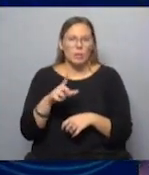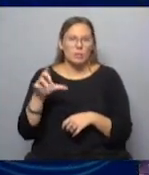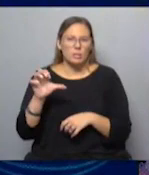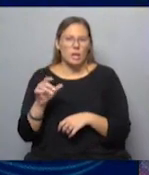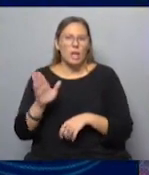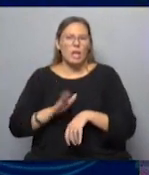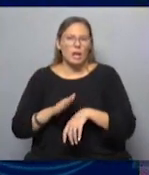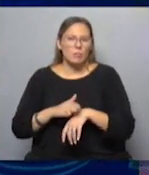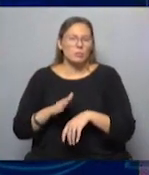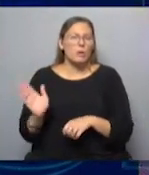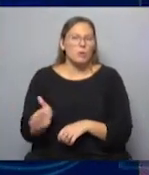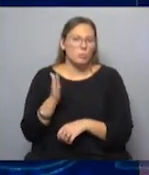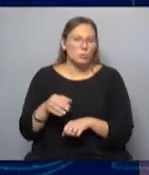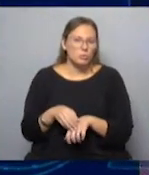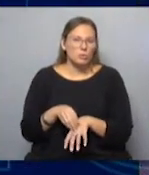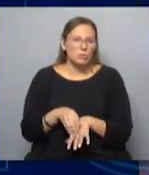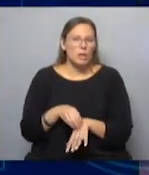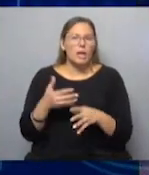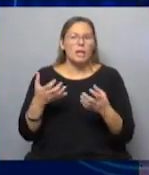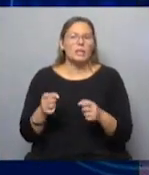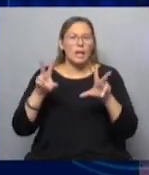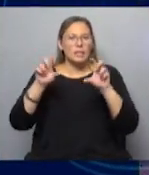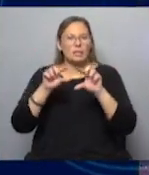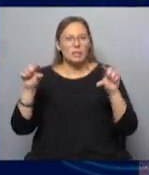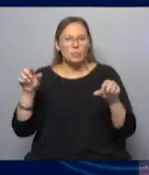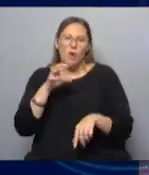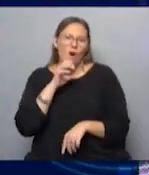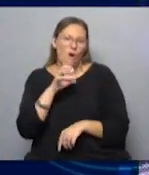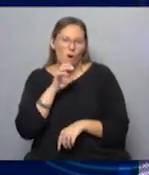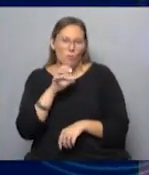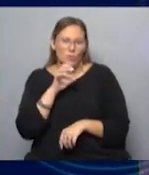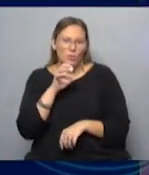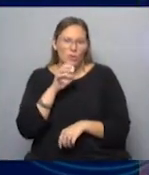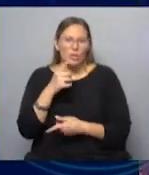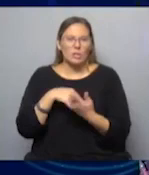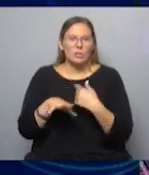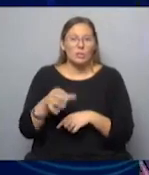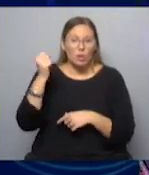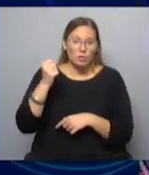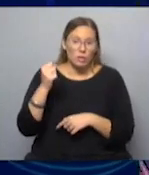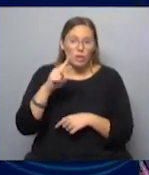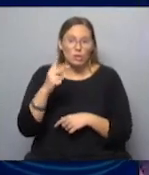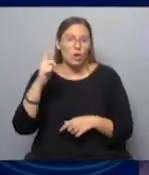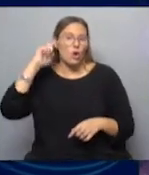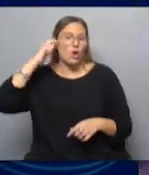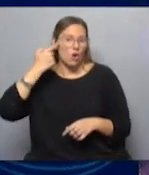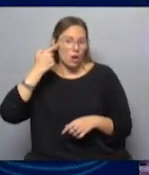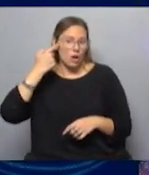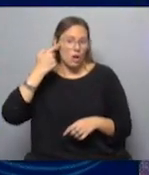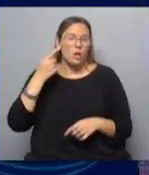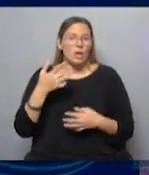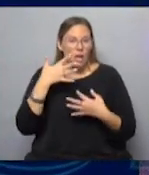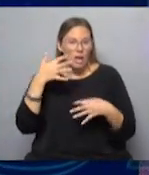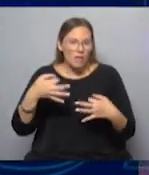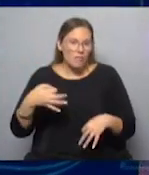cargo de toda la producción este querían ponerle un título de comedia y entonces se encontraron este dos locas de remate que